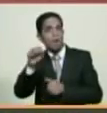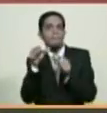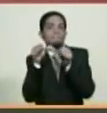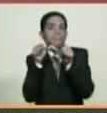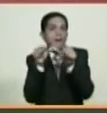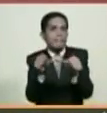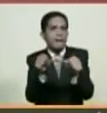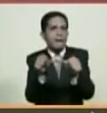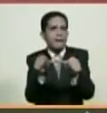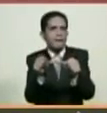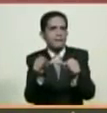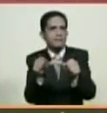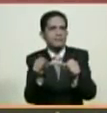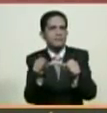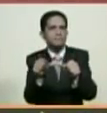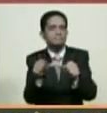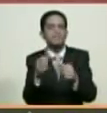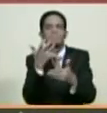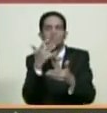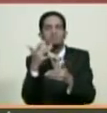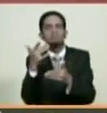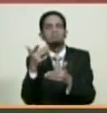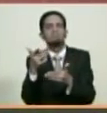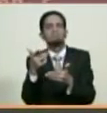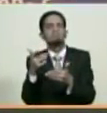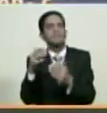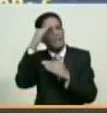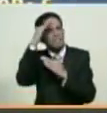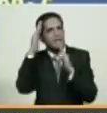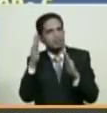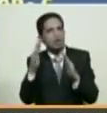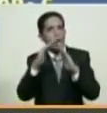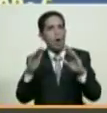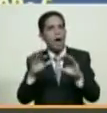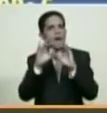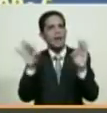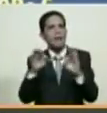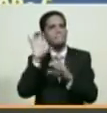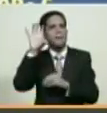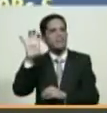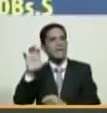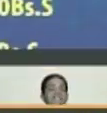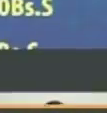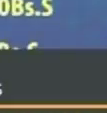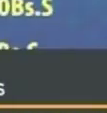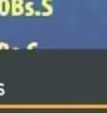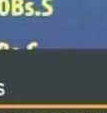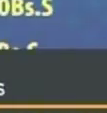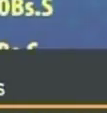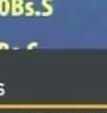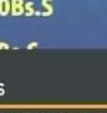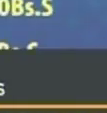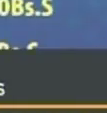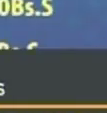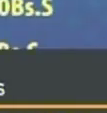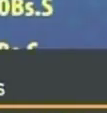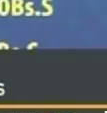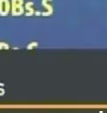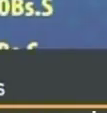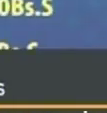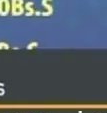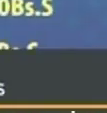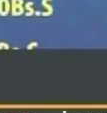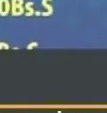mantienen. El programa de protección de hogares de la patria, 6 millones de hogares en nuestro país. Las familias de 2 integrantes van a